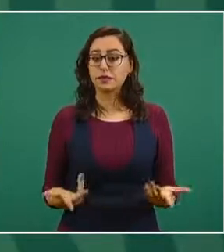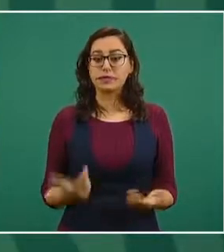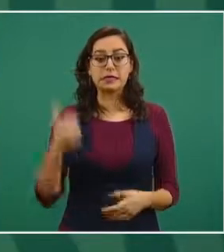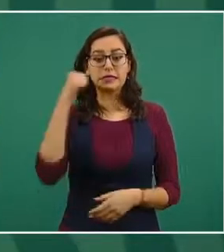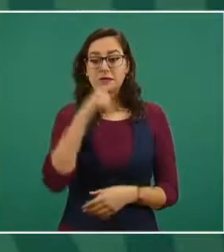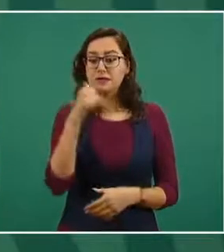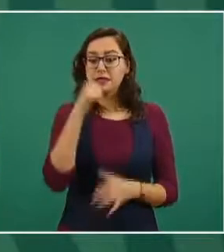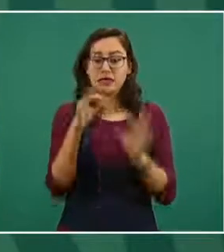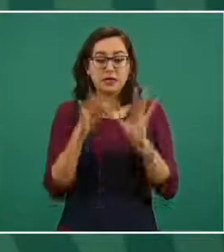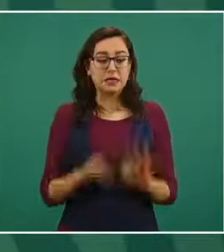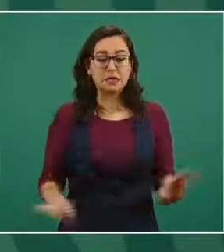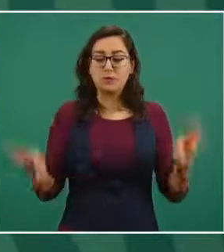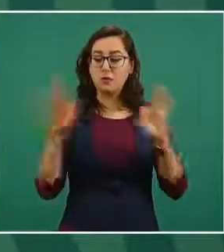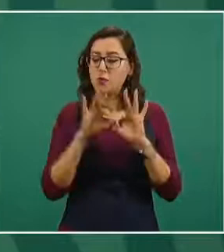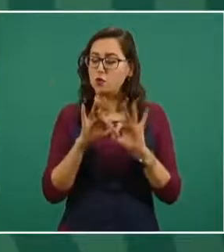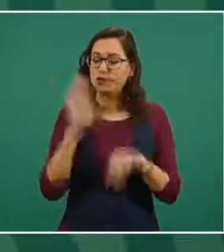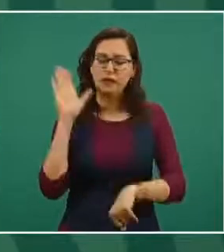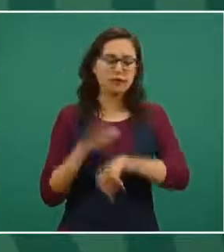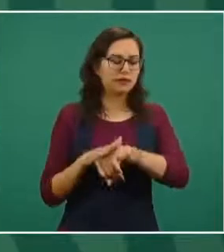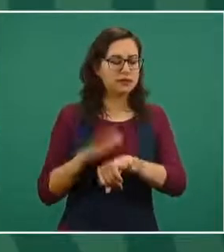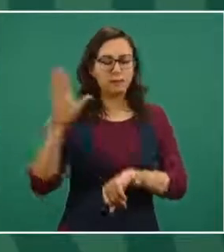y la justicia.